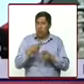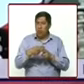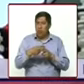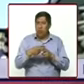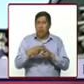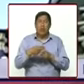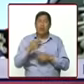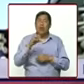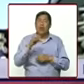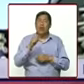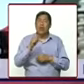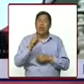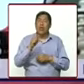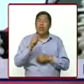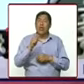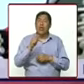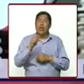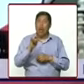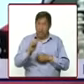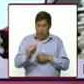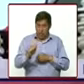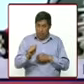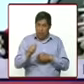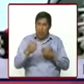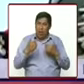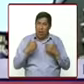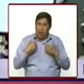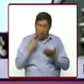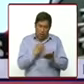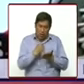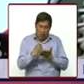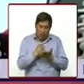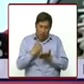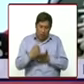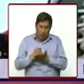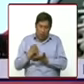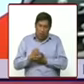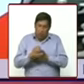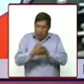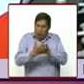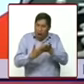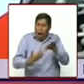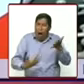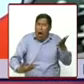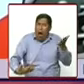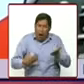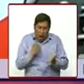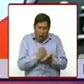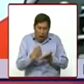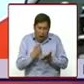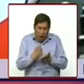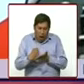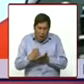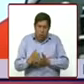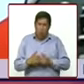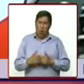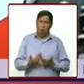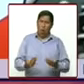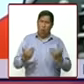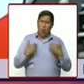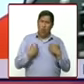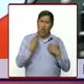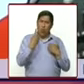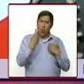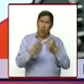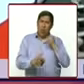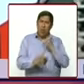al apellido de Castalla, estaba portando todos estos sellos que ustedes pueden apreciar. Entonces nos preguntamos, ¿cómo es posible que